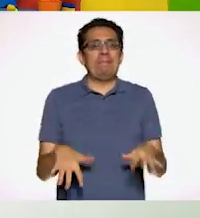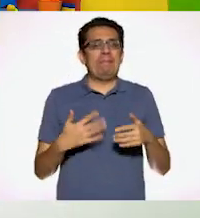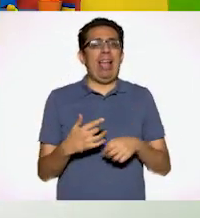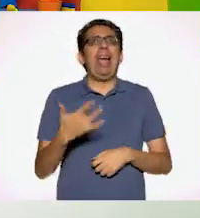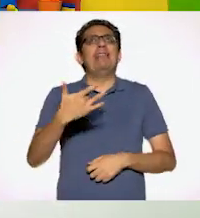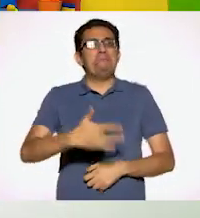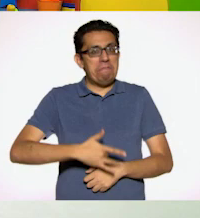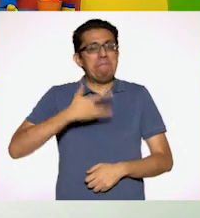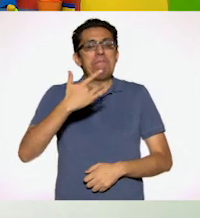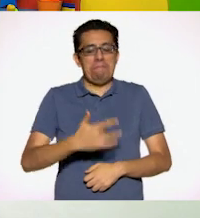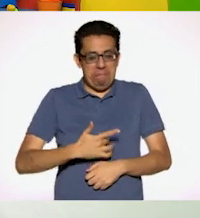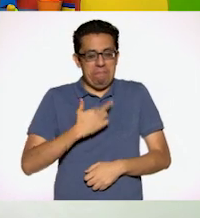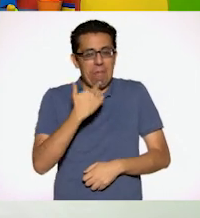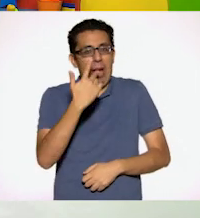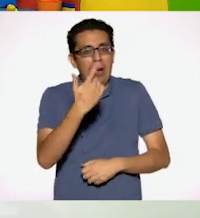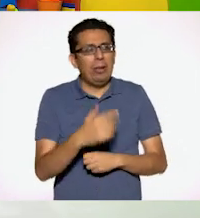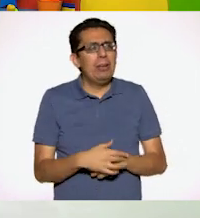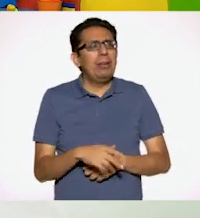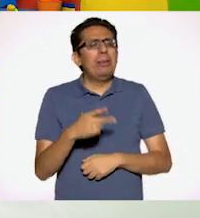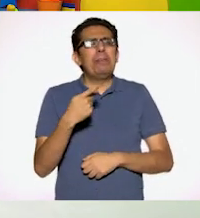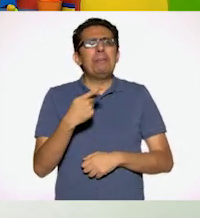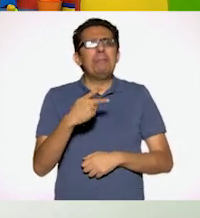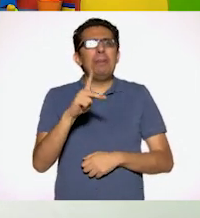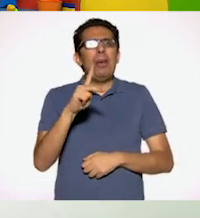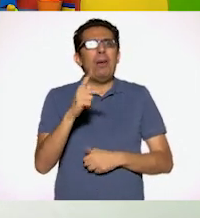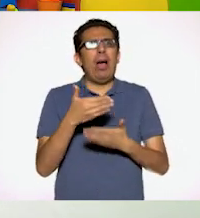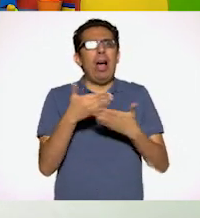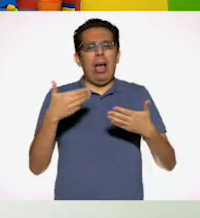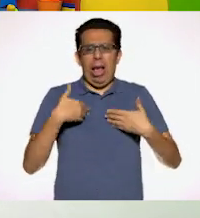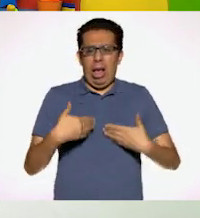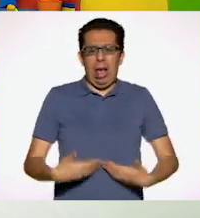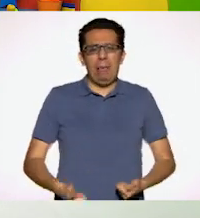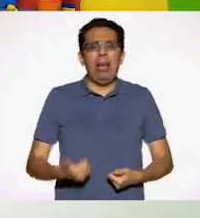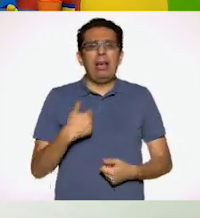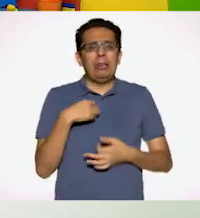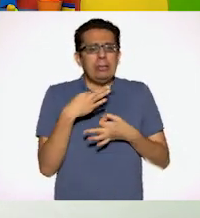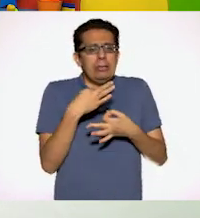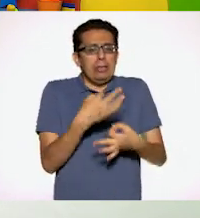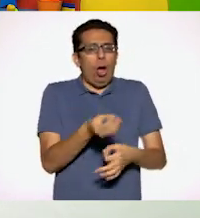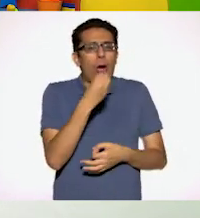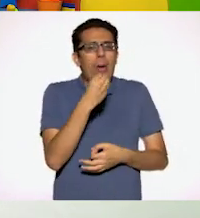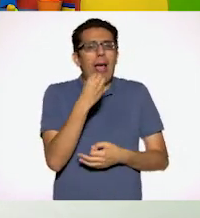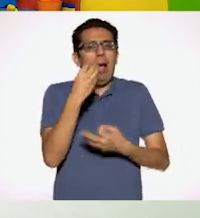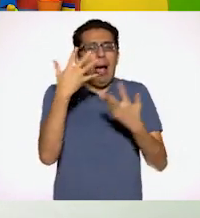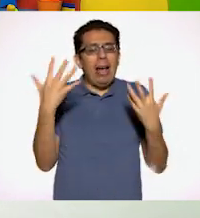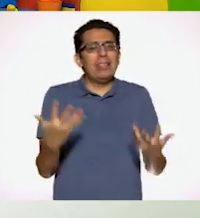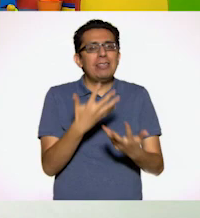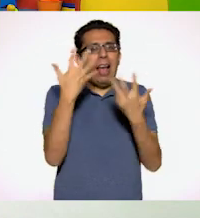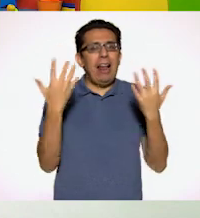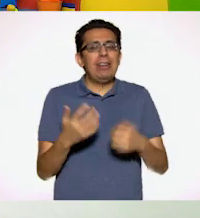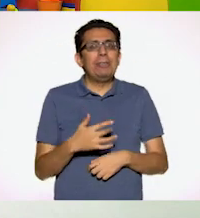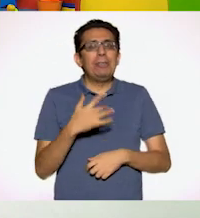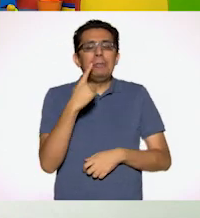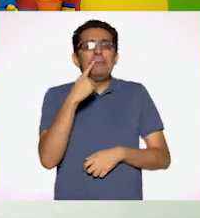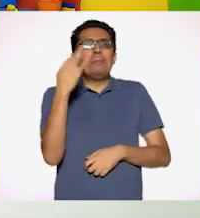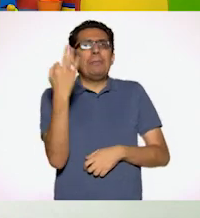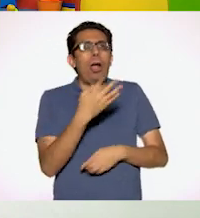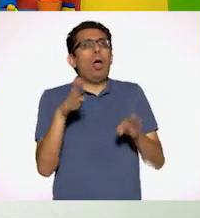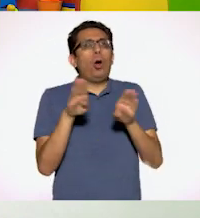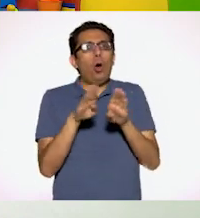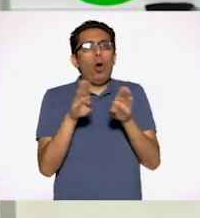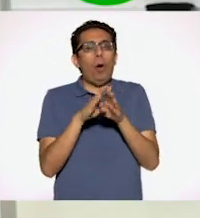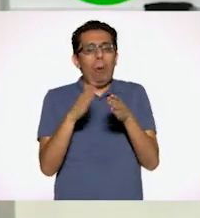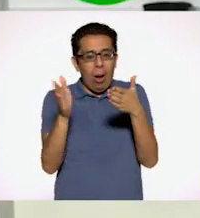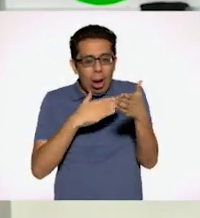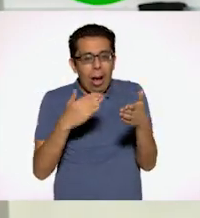Mucho mejor. Oye, pero me dio un poco de hambre. Se me antoja una ensalada. ¡Mmm! ¡Qué rico! ¿Cómo la vamos a